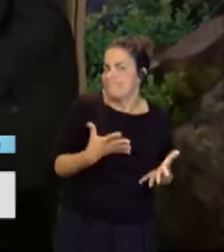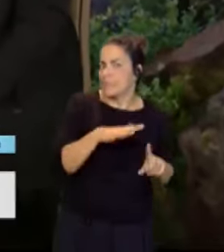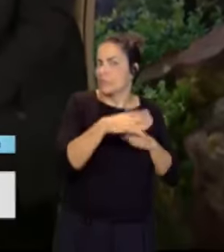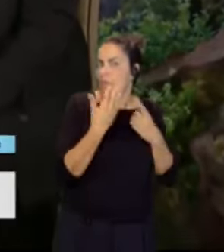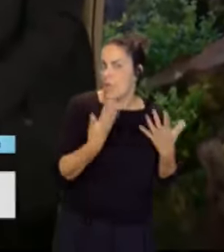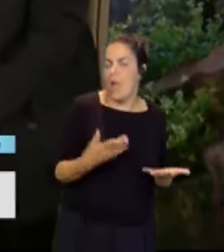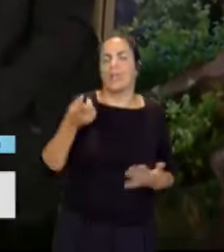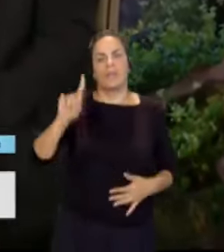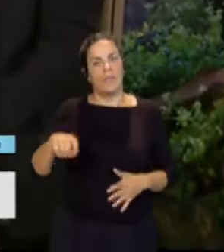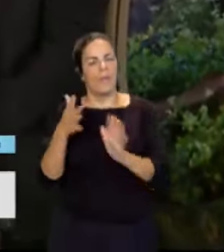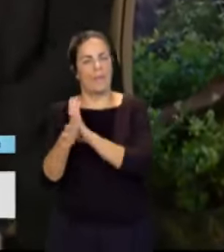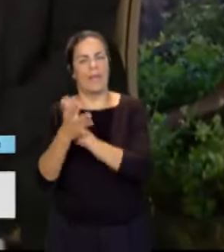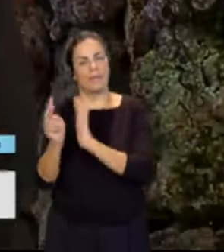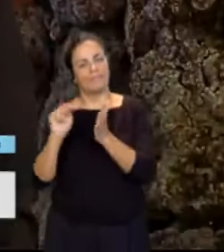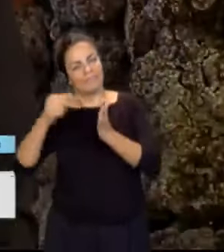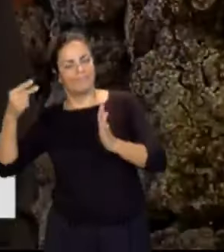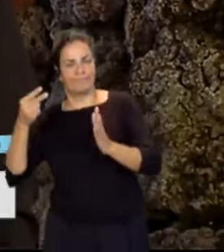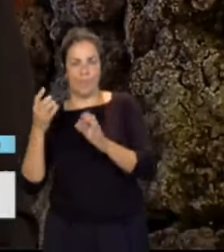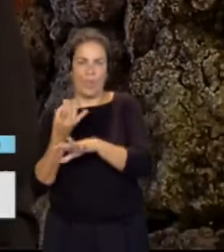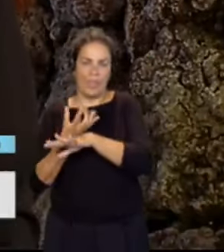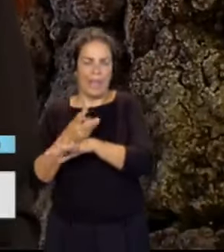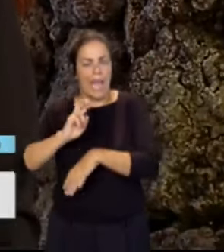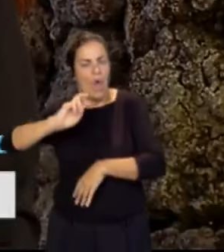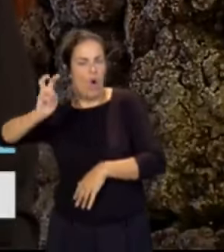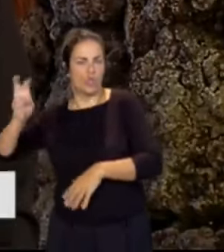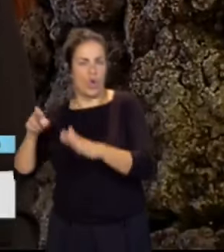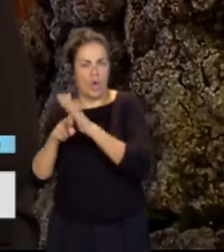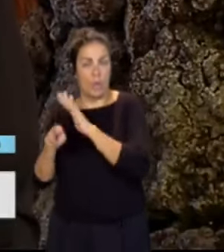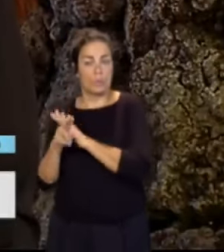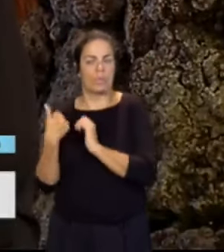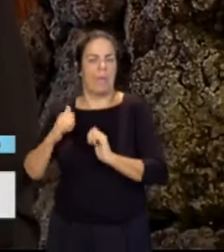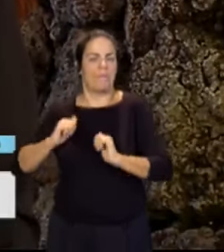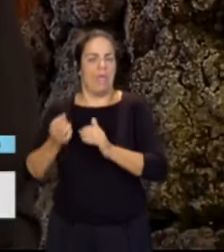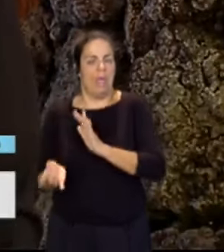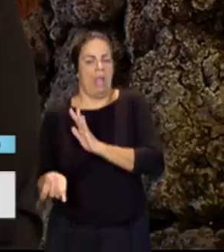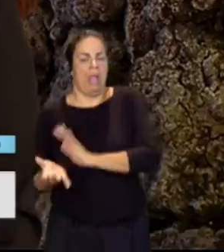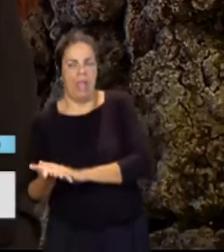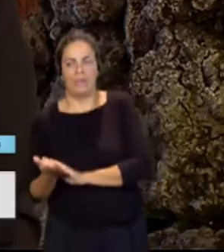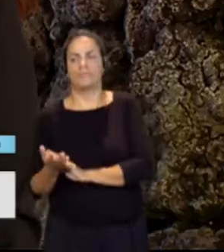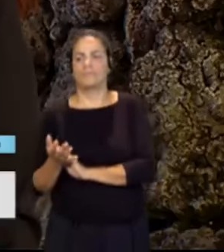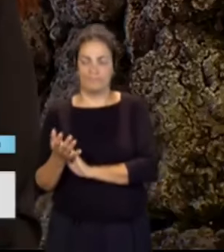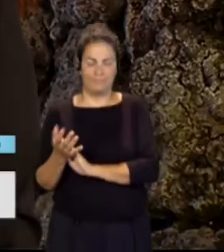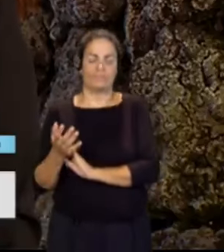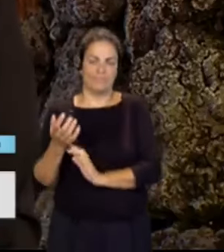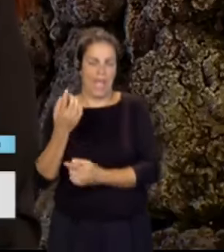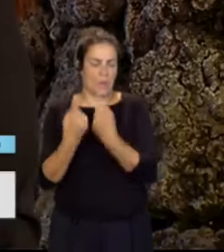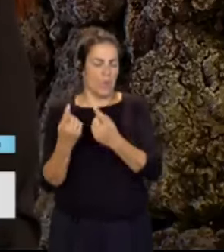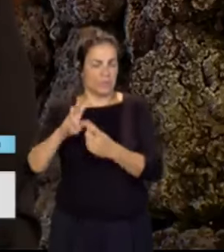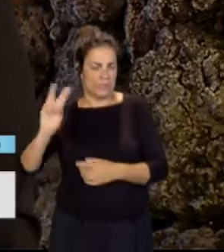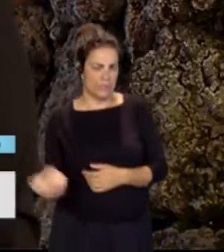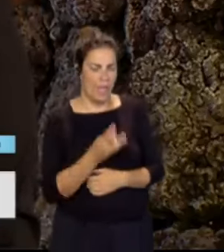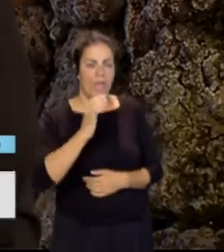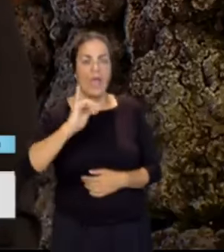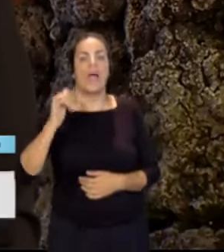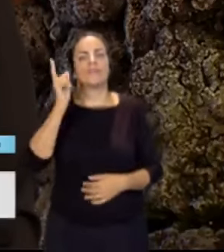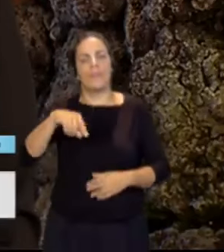medios tecnológicos digitales que están ya ahí empezando a asar La Patita como es el D Plus eh tendremos también todo